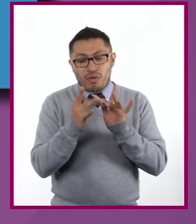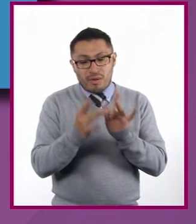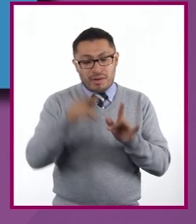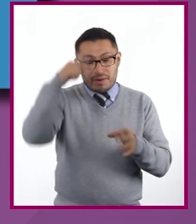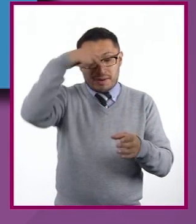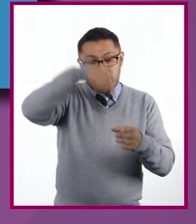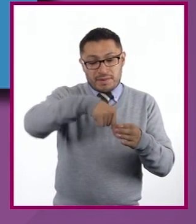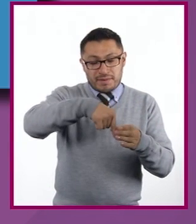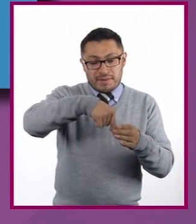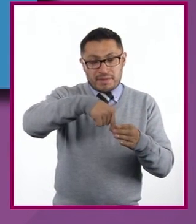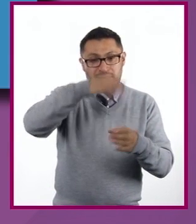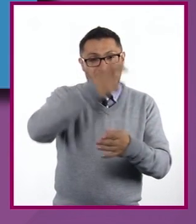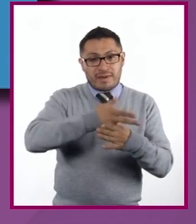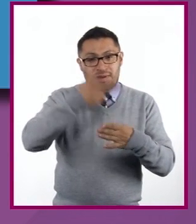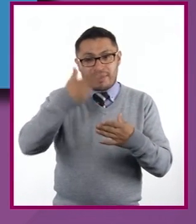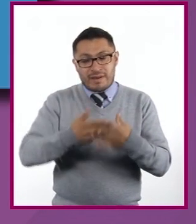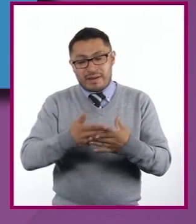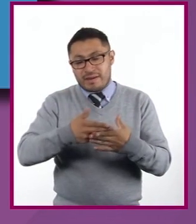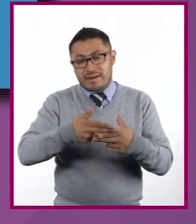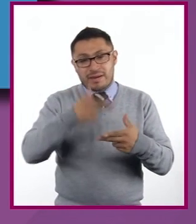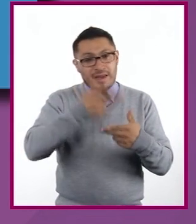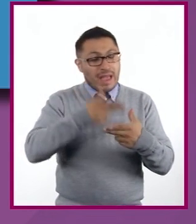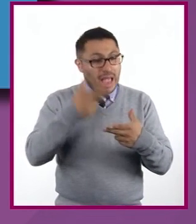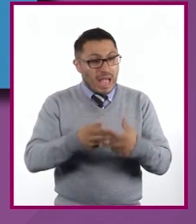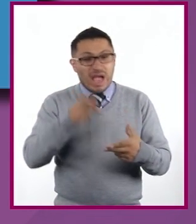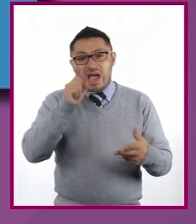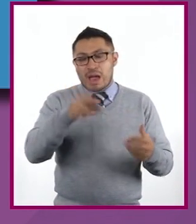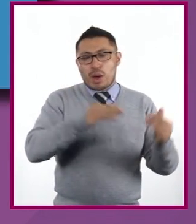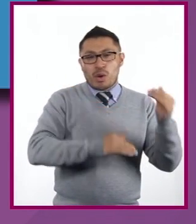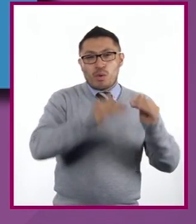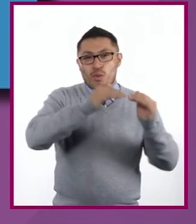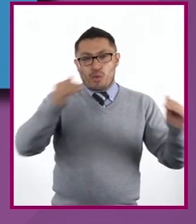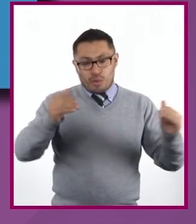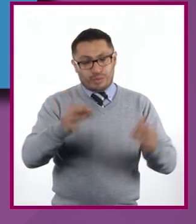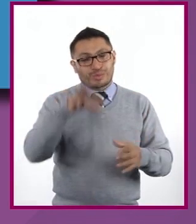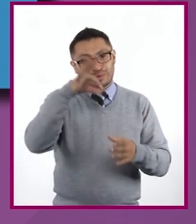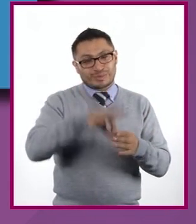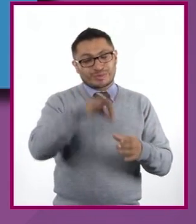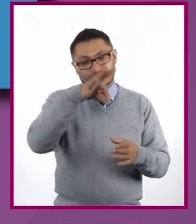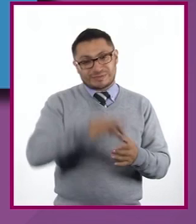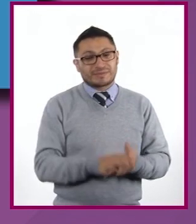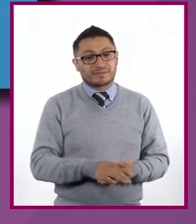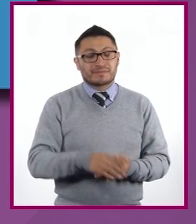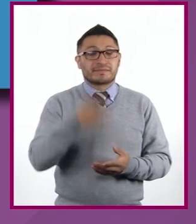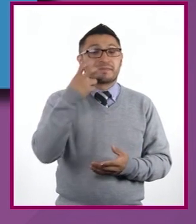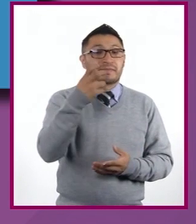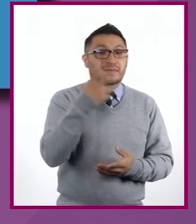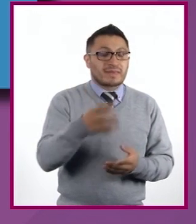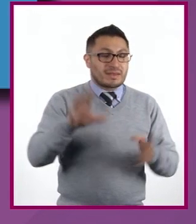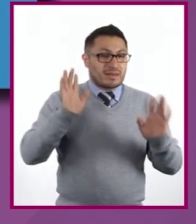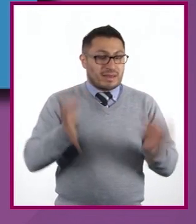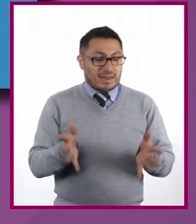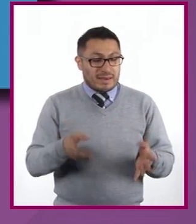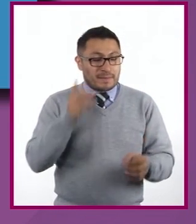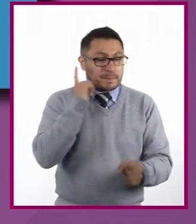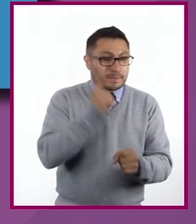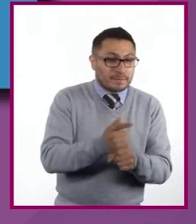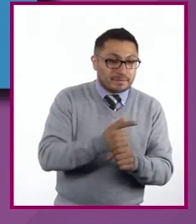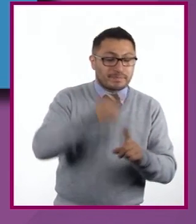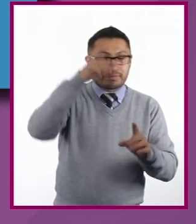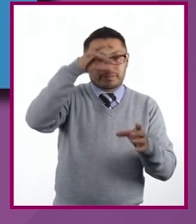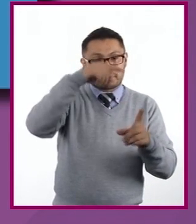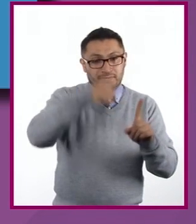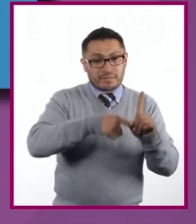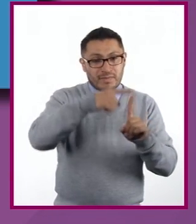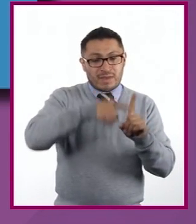con él hasta que ambos alcanzan el equilibrio térmico. Cuando se alcanza esta condición, el termómetro y el